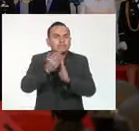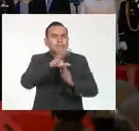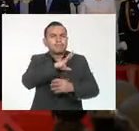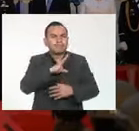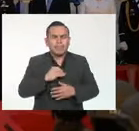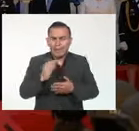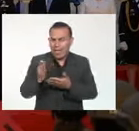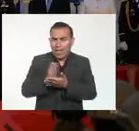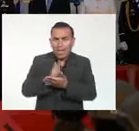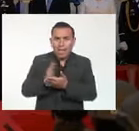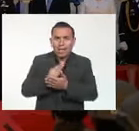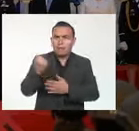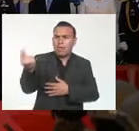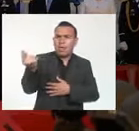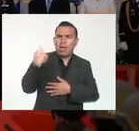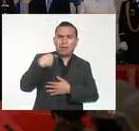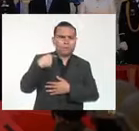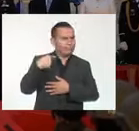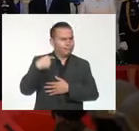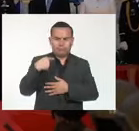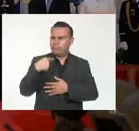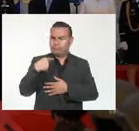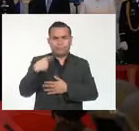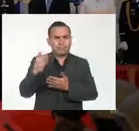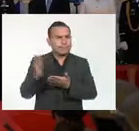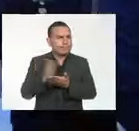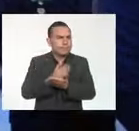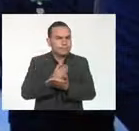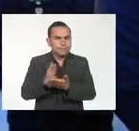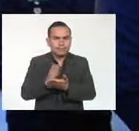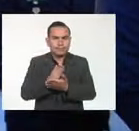vamos a permitir injerencia de ningún tipo.